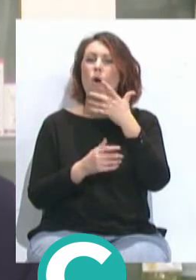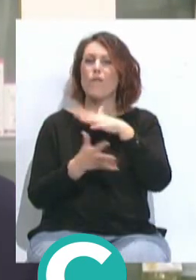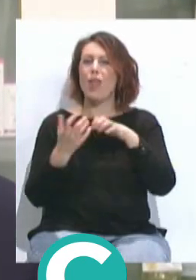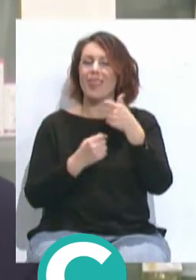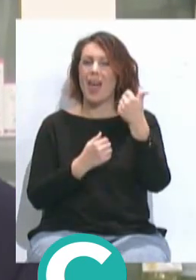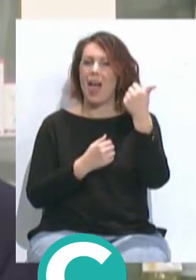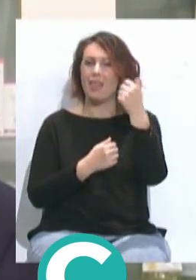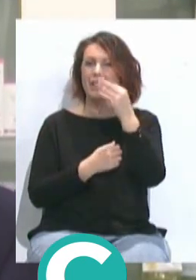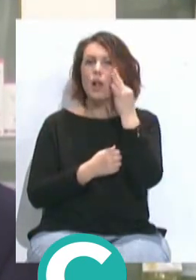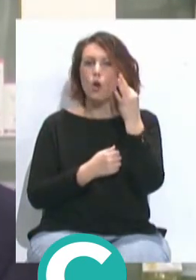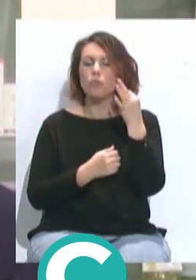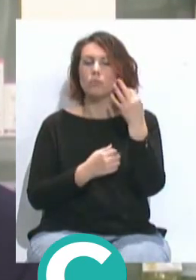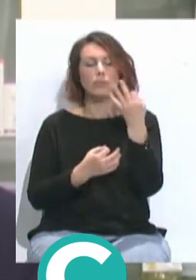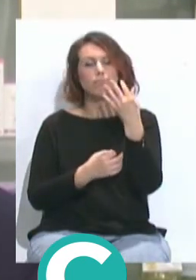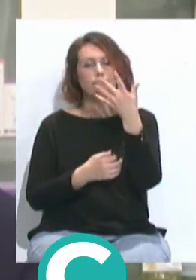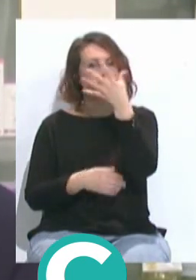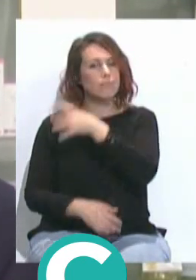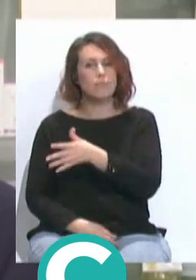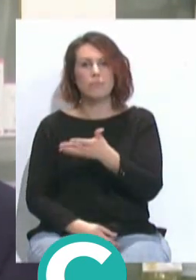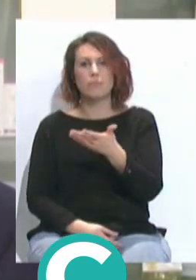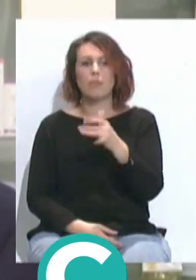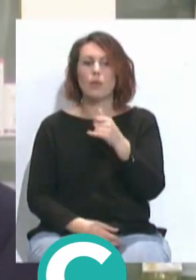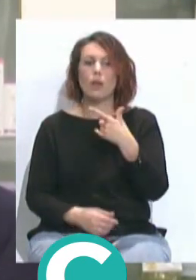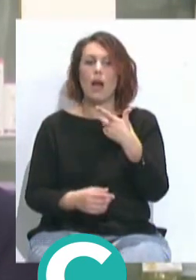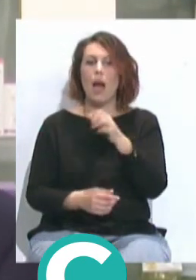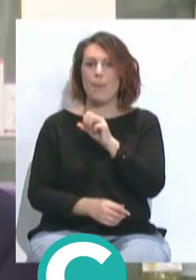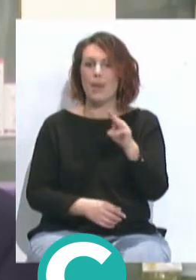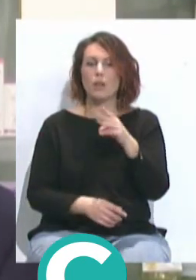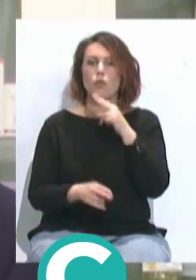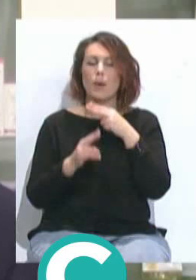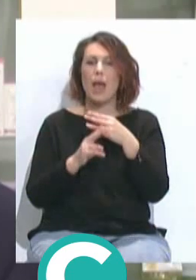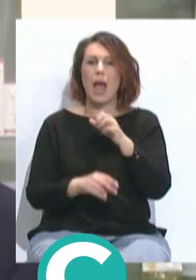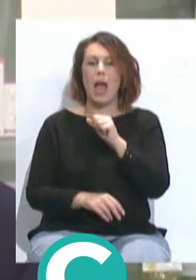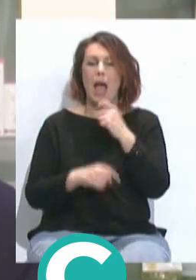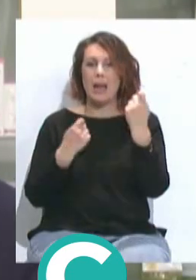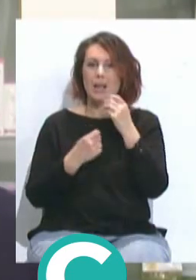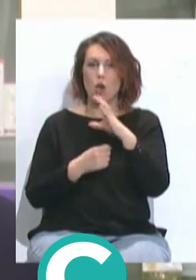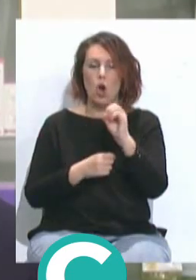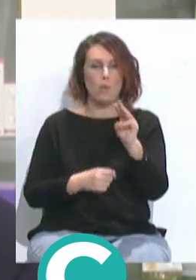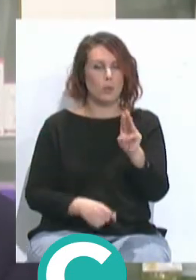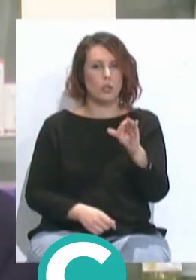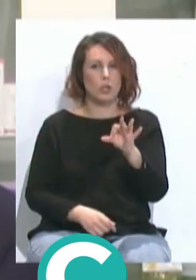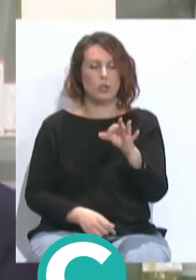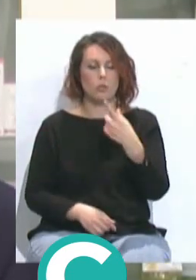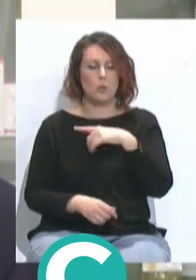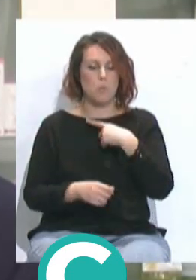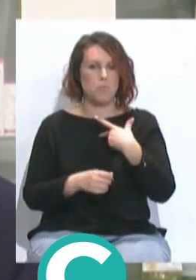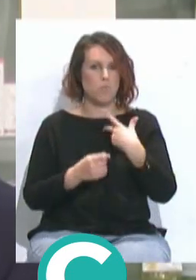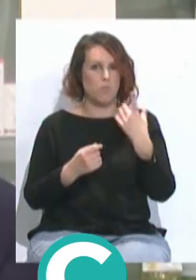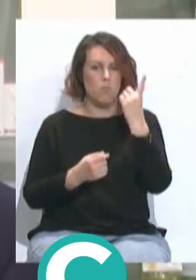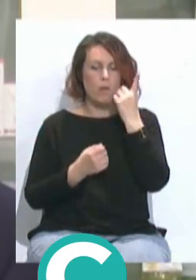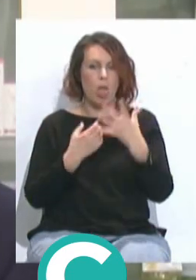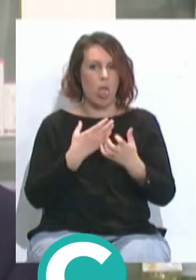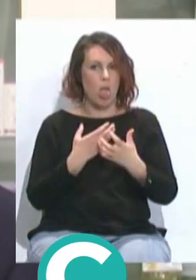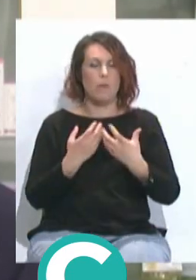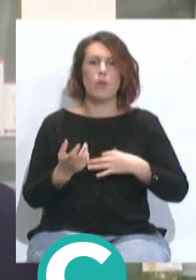género debería denunciarlo. Existe una aplicación que se llama Alercoops que nos podemos descargar todo el mundo en nuestros móviles que